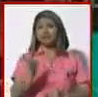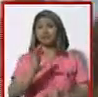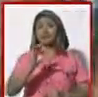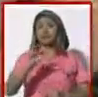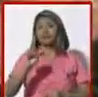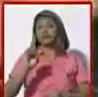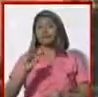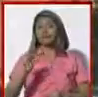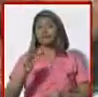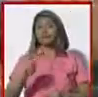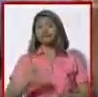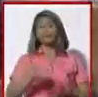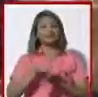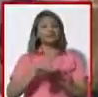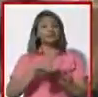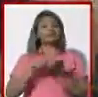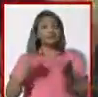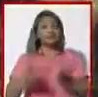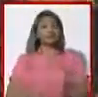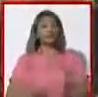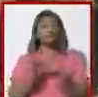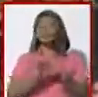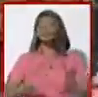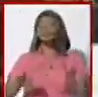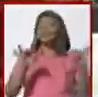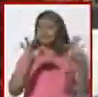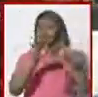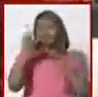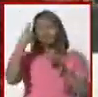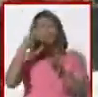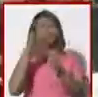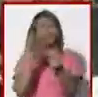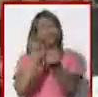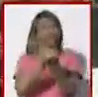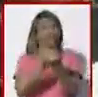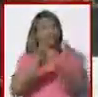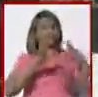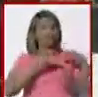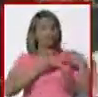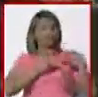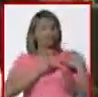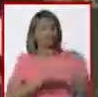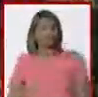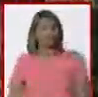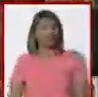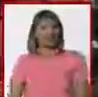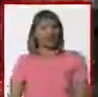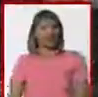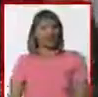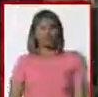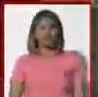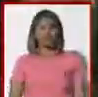Landívar, alias El Gordiño, fueron elementales para localizar al ex militar.